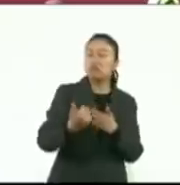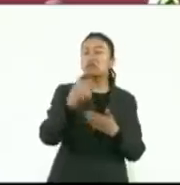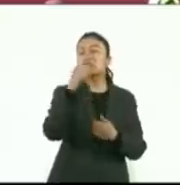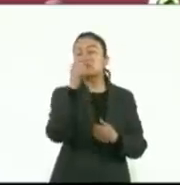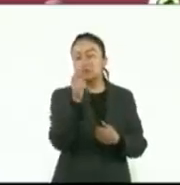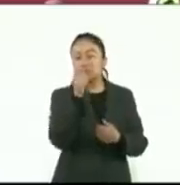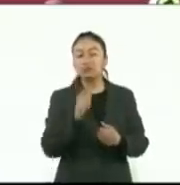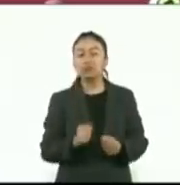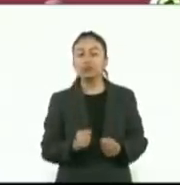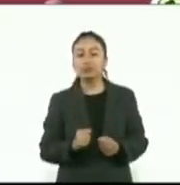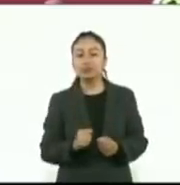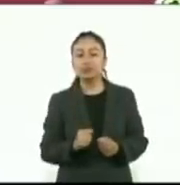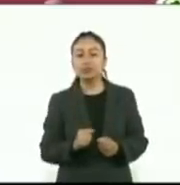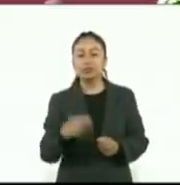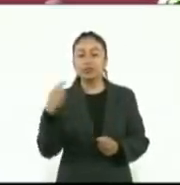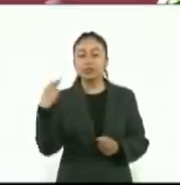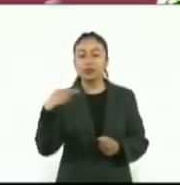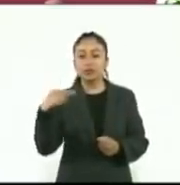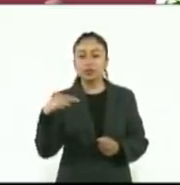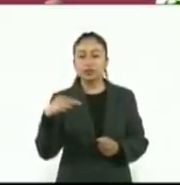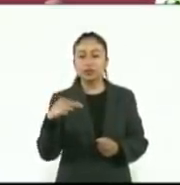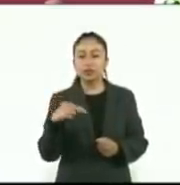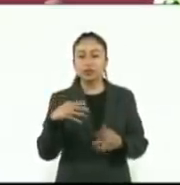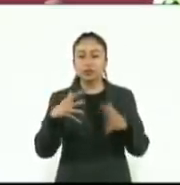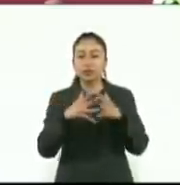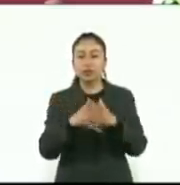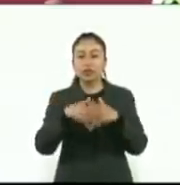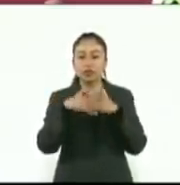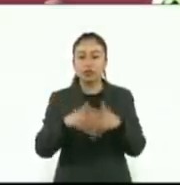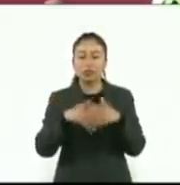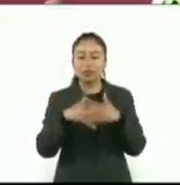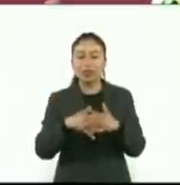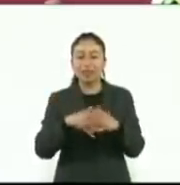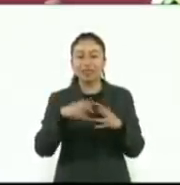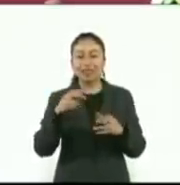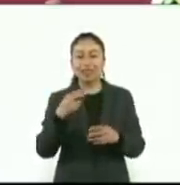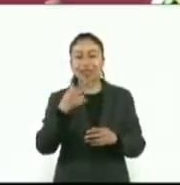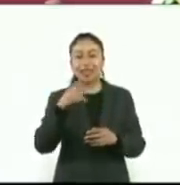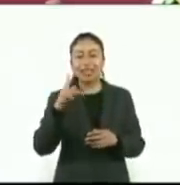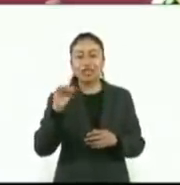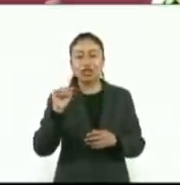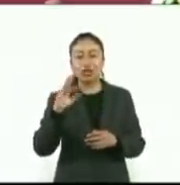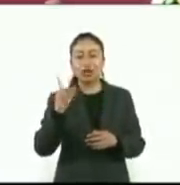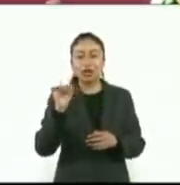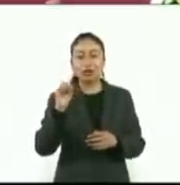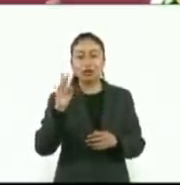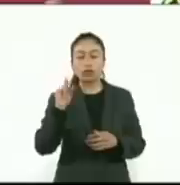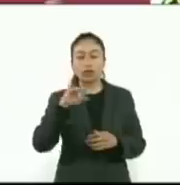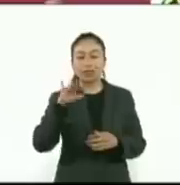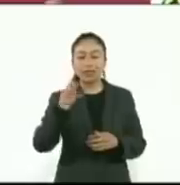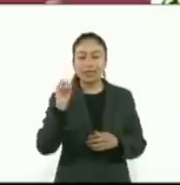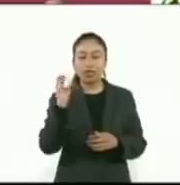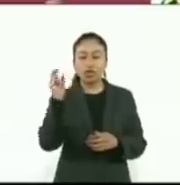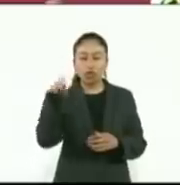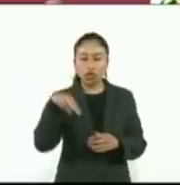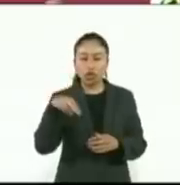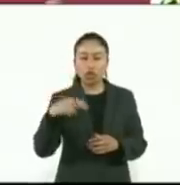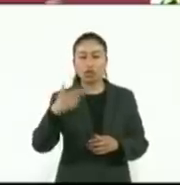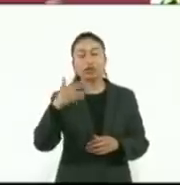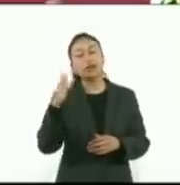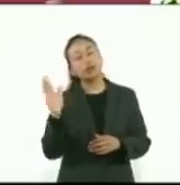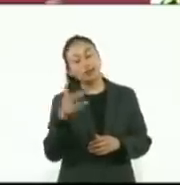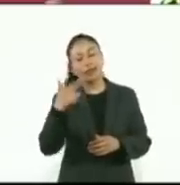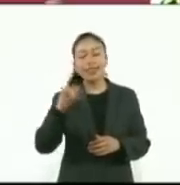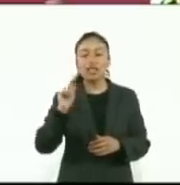llama elegantemente planta de carbonización hidrotermal. Pero lo que hace es la basura orgánica convertirla